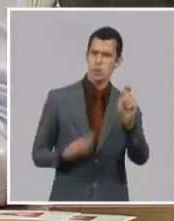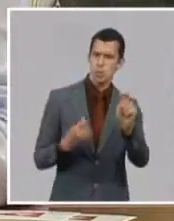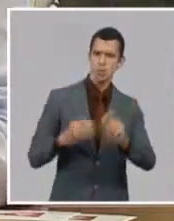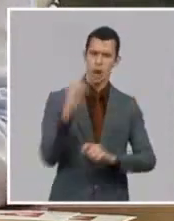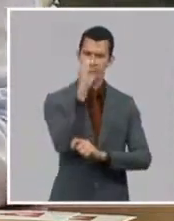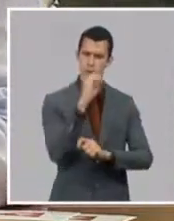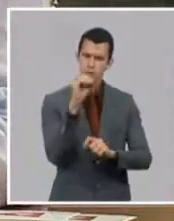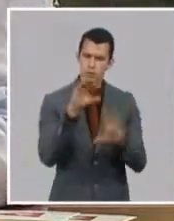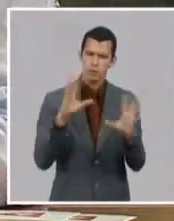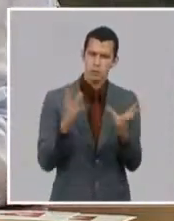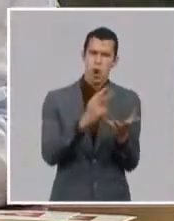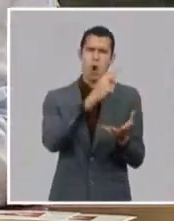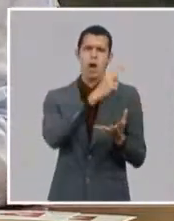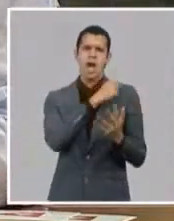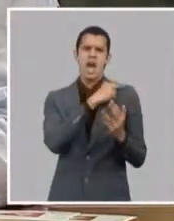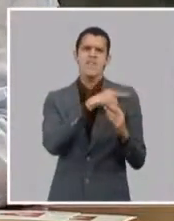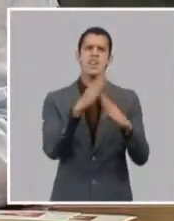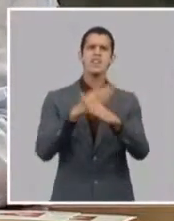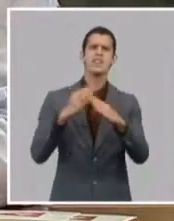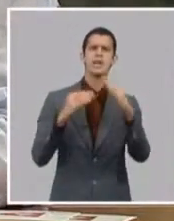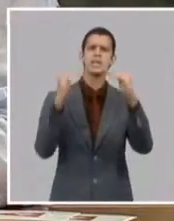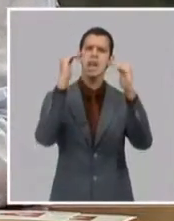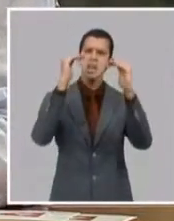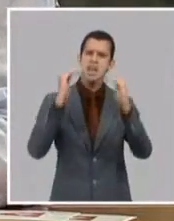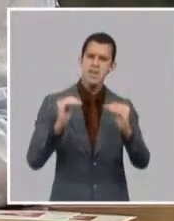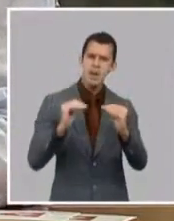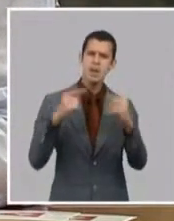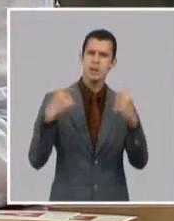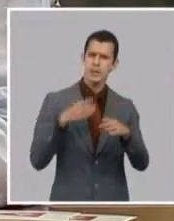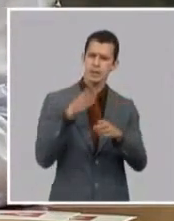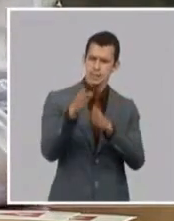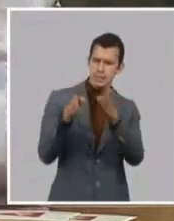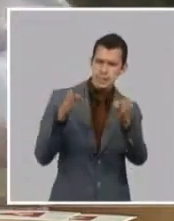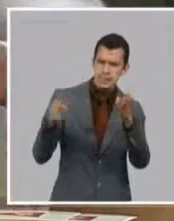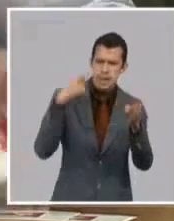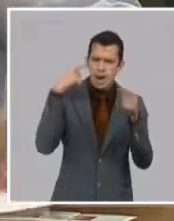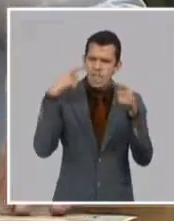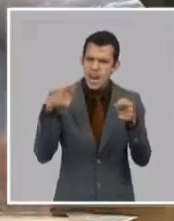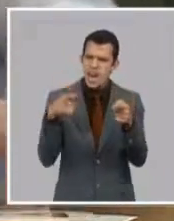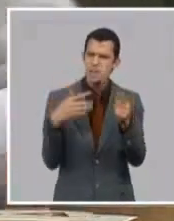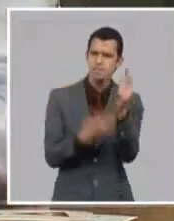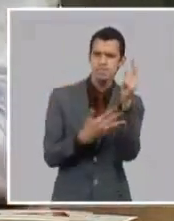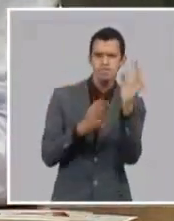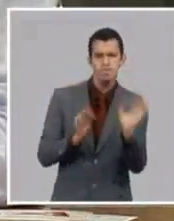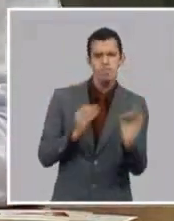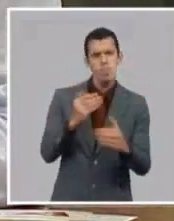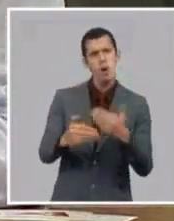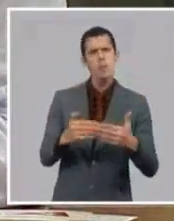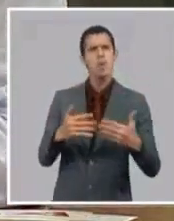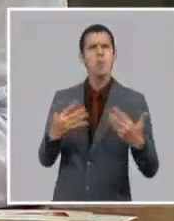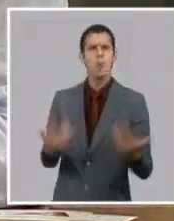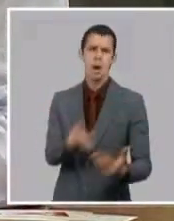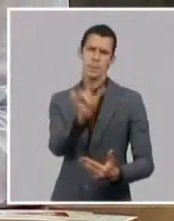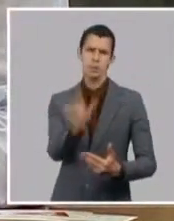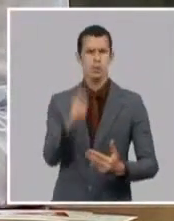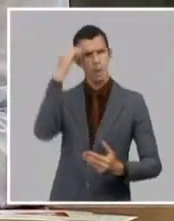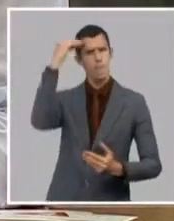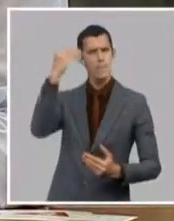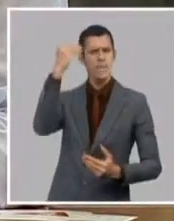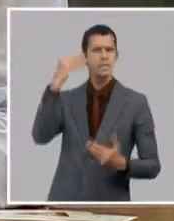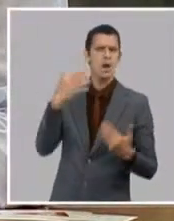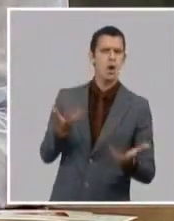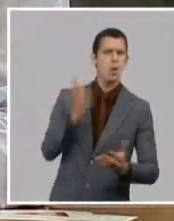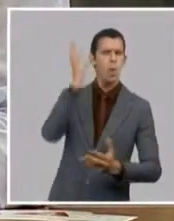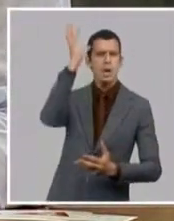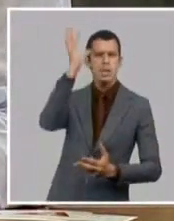reanimar, como yo te decía, nuestras formas de participación popular y nuestras formas de funcionamiento de